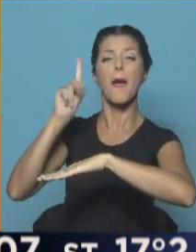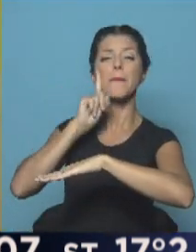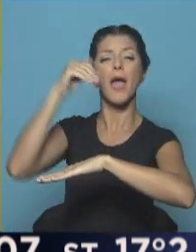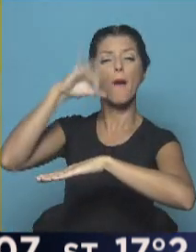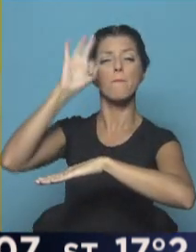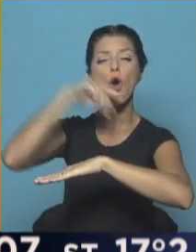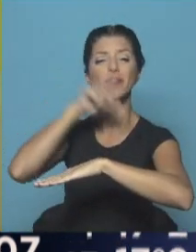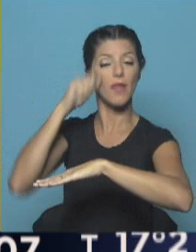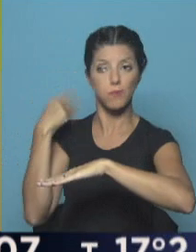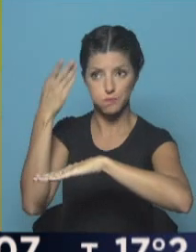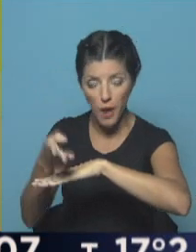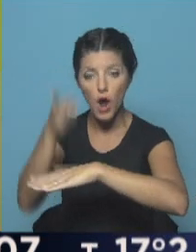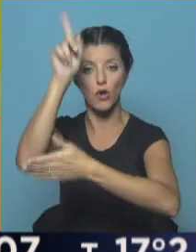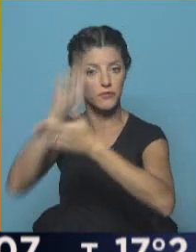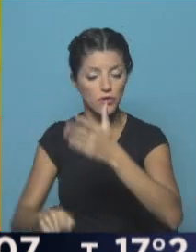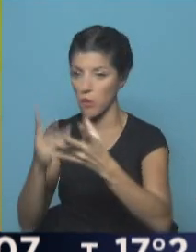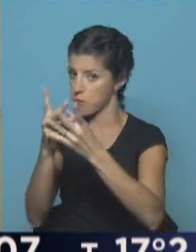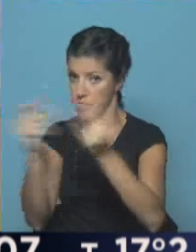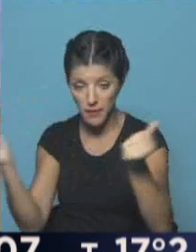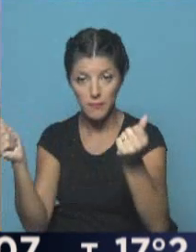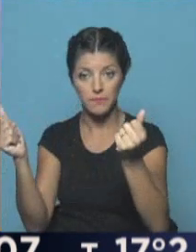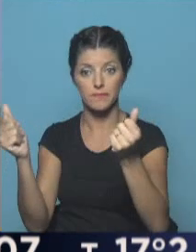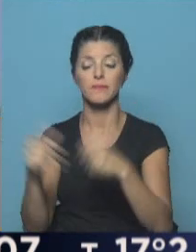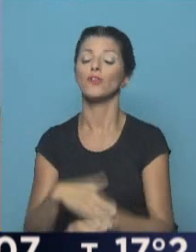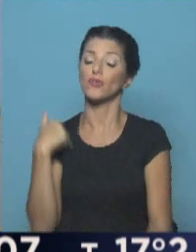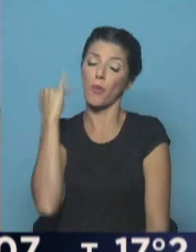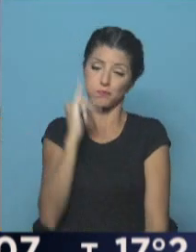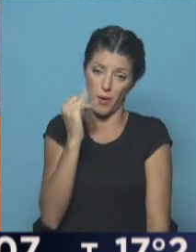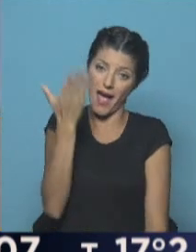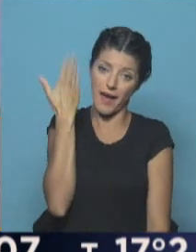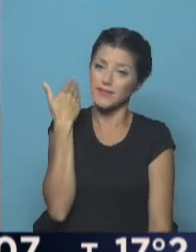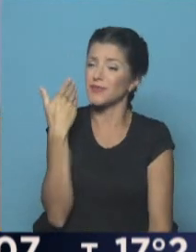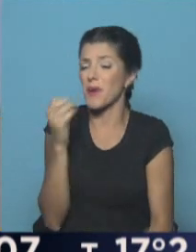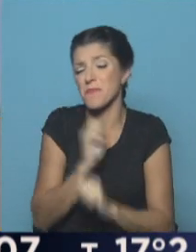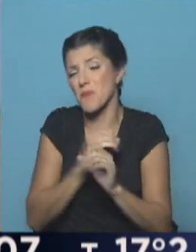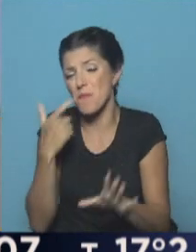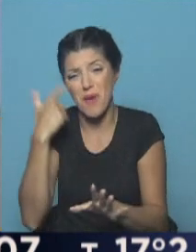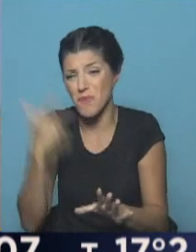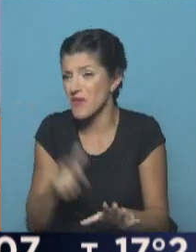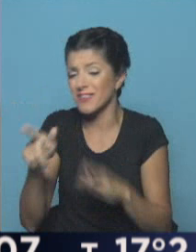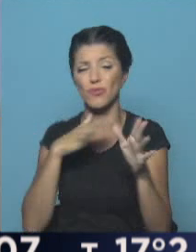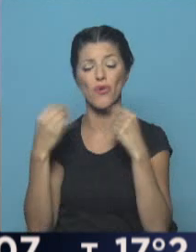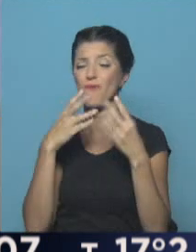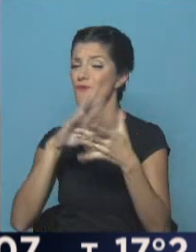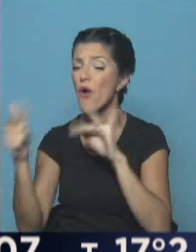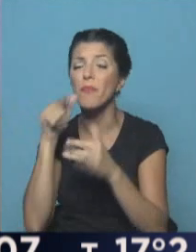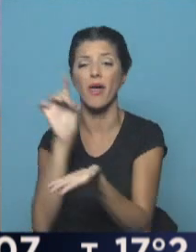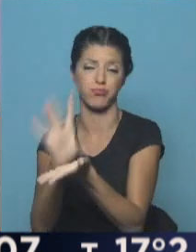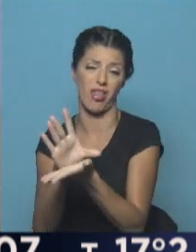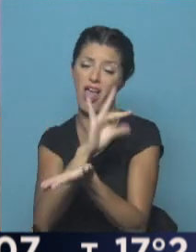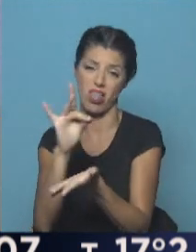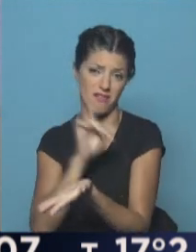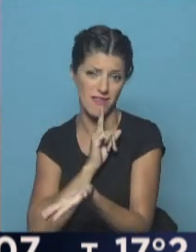estos días. Realmente fue una vergüenza y lamentable la salida de un nuevo técnico. Pensar que aquí